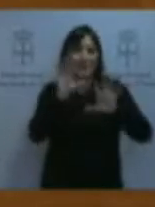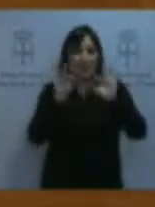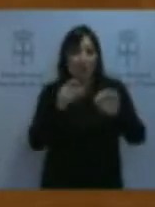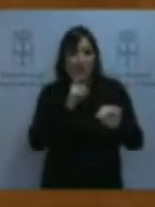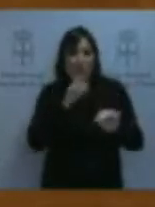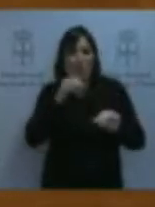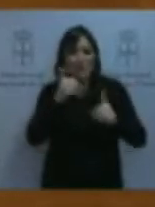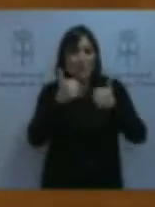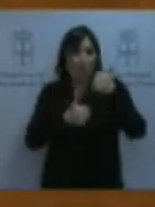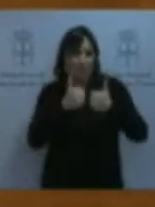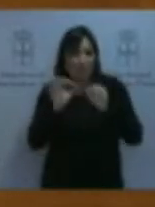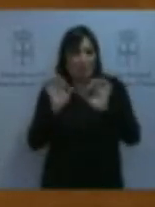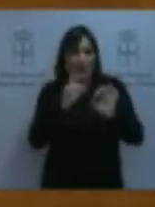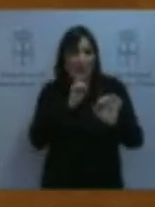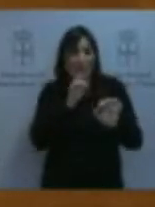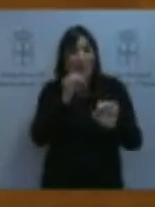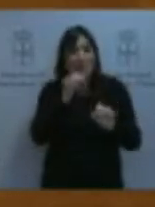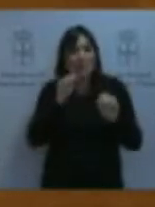para la participación en las pruebas que se convoquen.